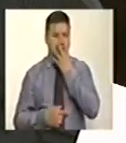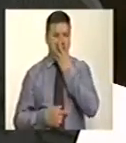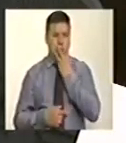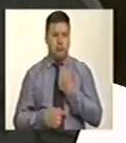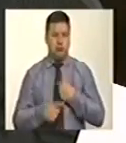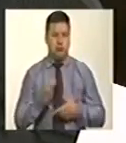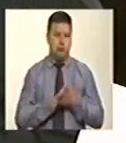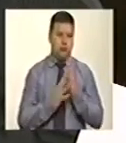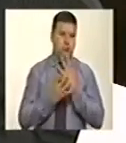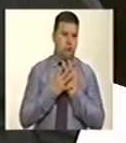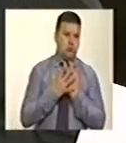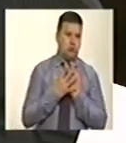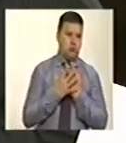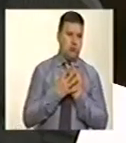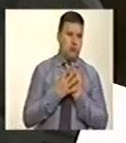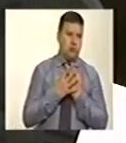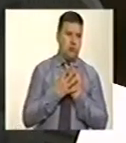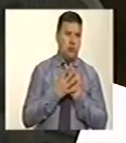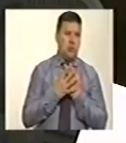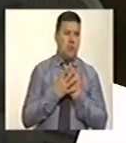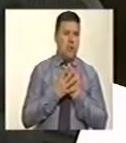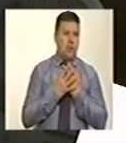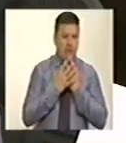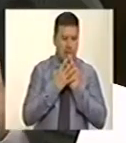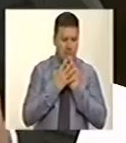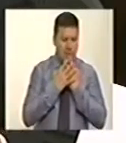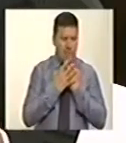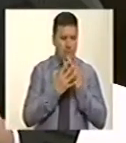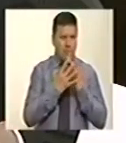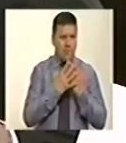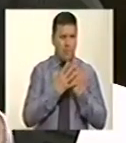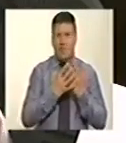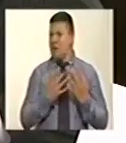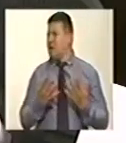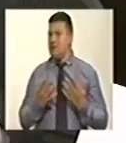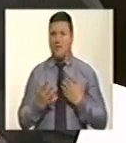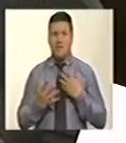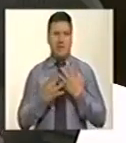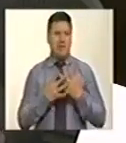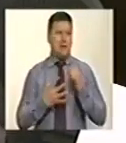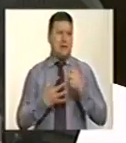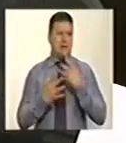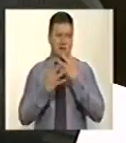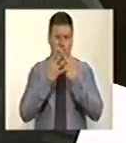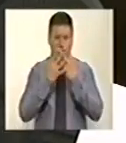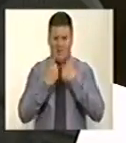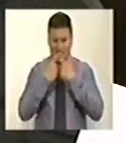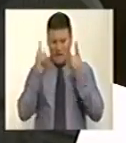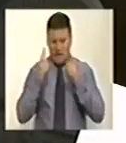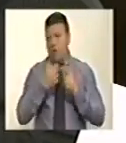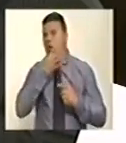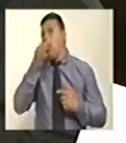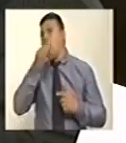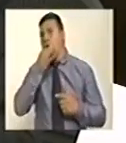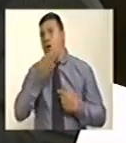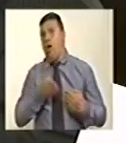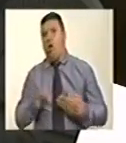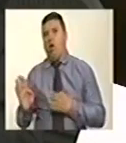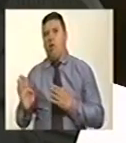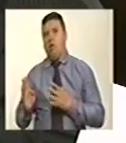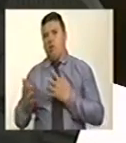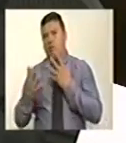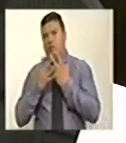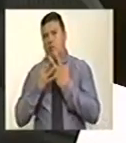las cárceles y para poder ellos salir de las cárceles, o de criminales que para evitar ir a